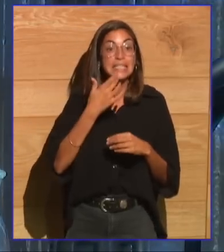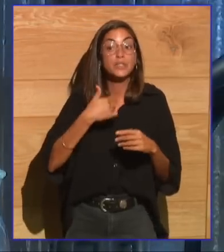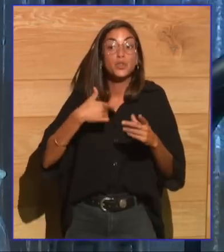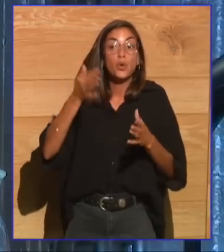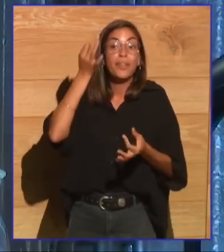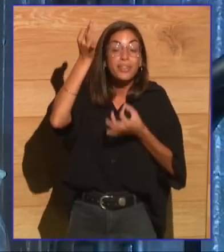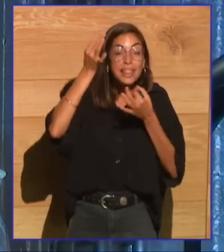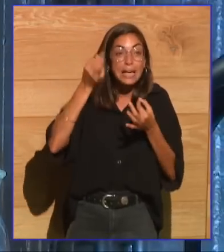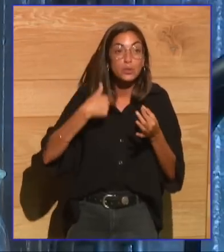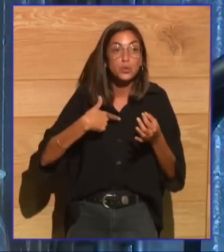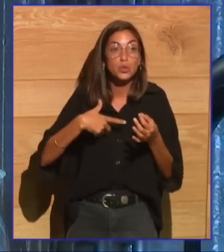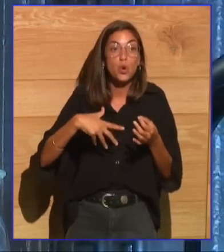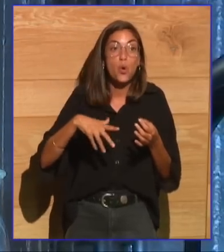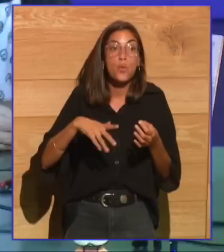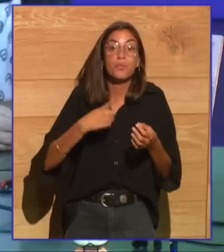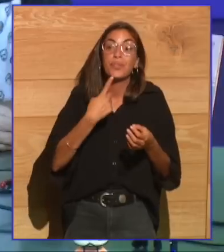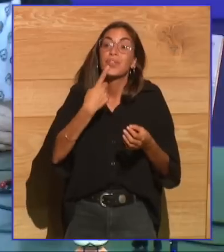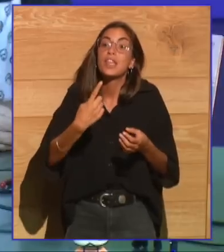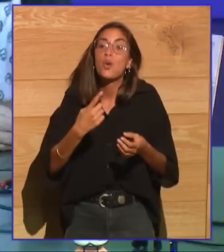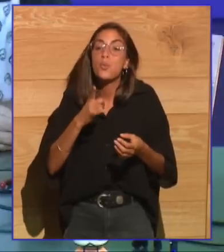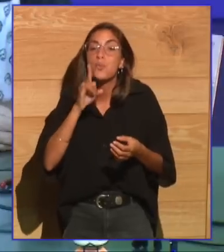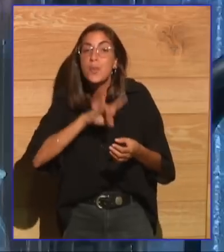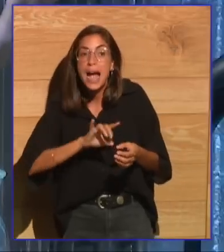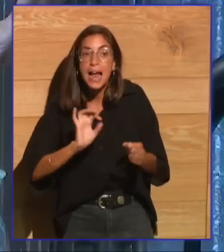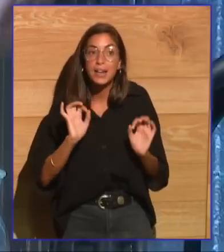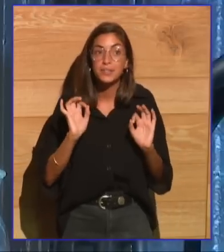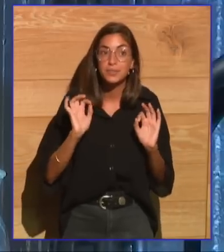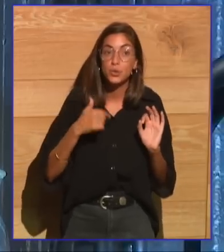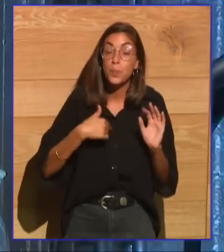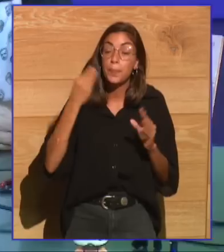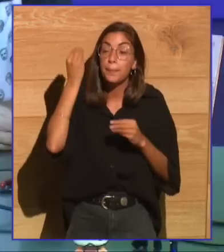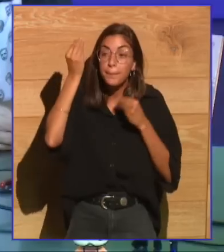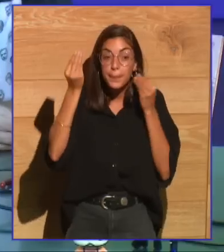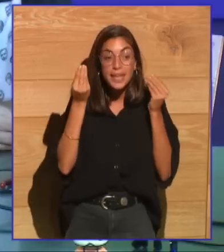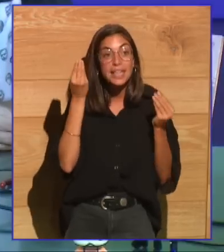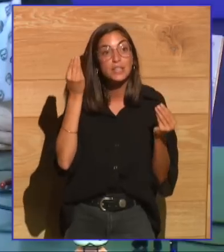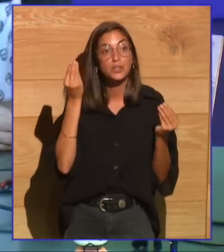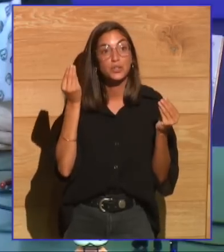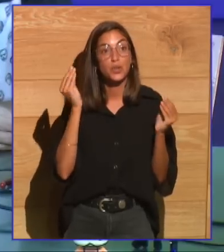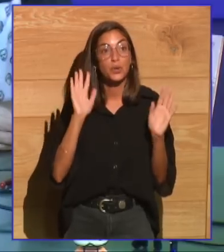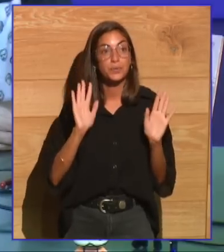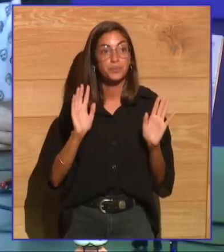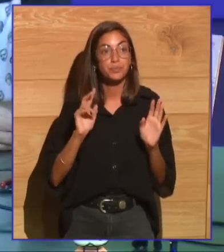yo pudiera dar o no dar bien es muy raro creo nos sorprendería